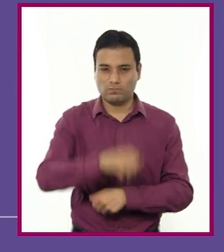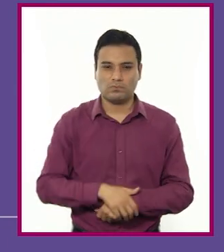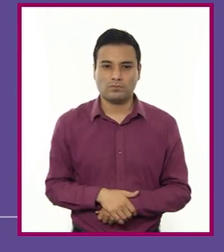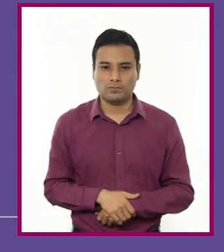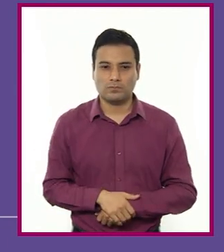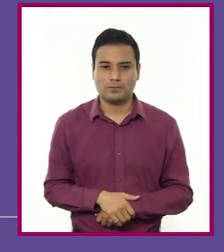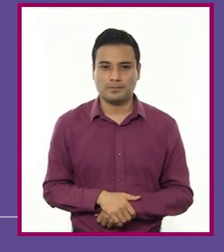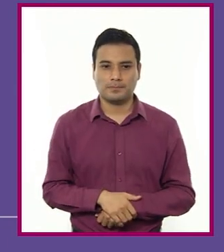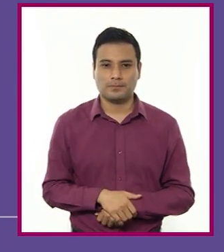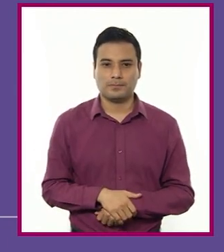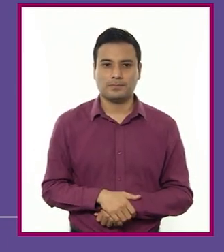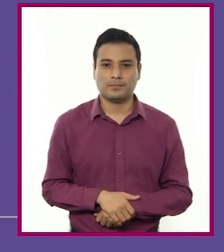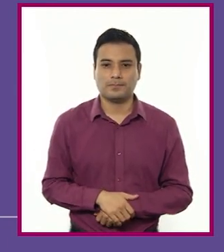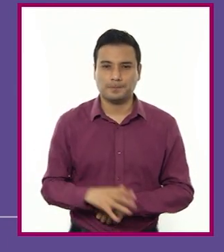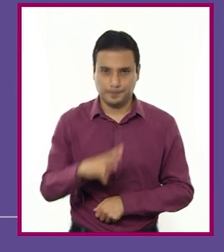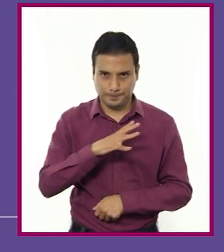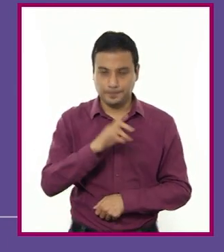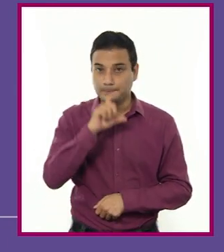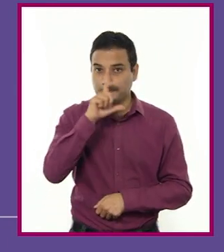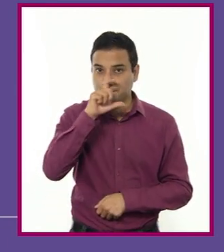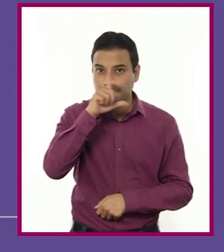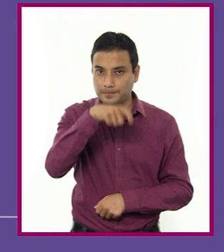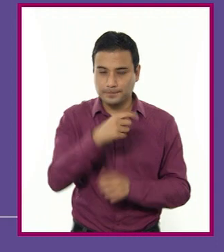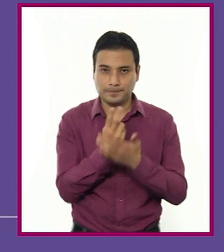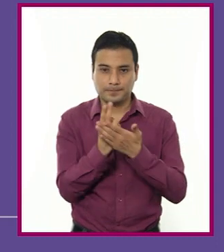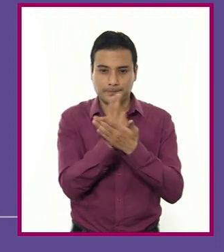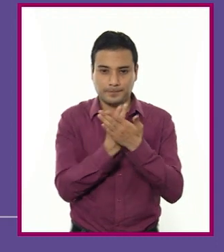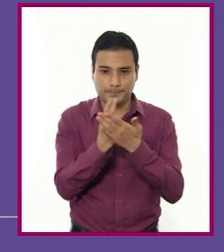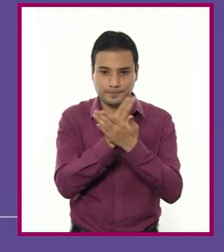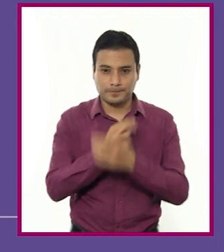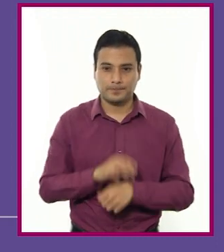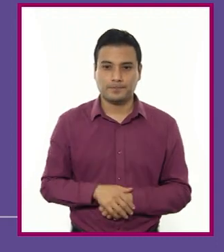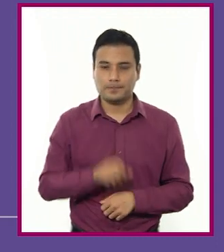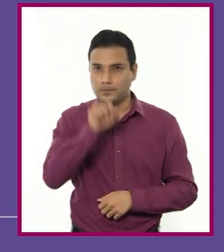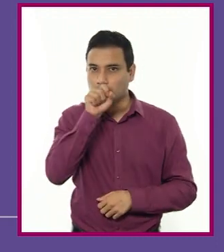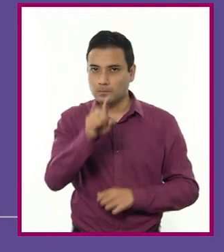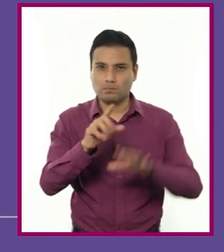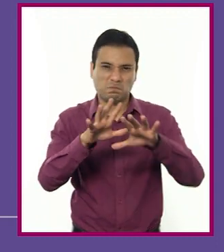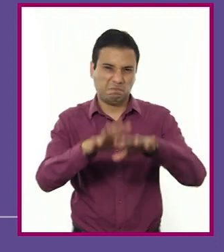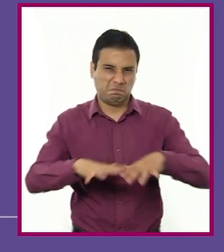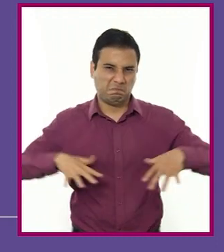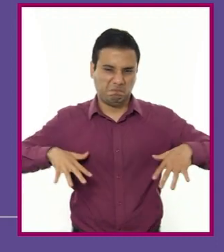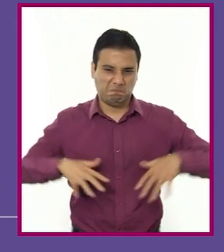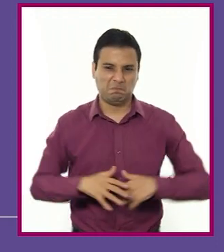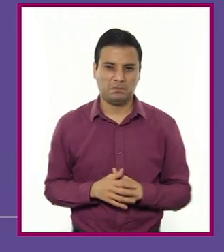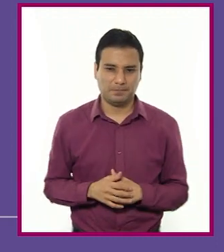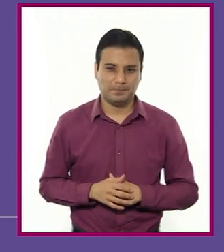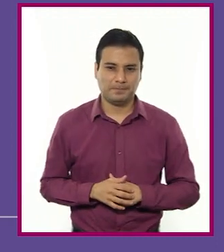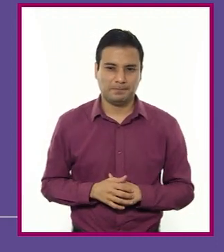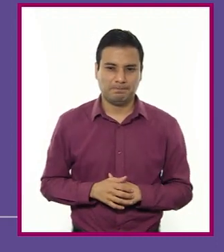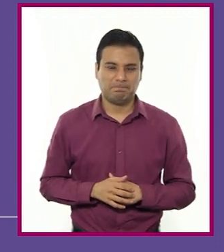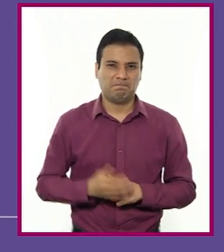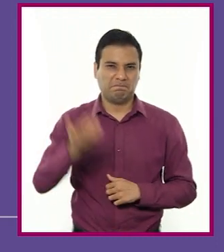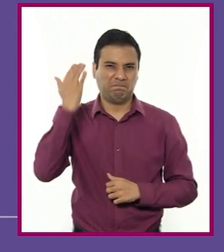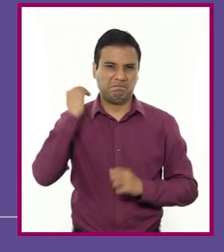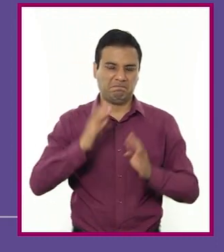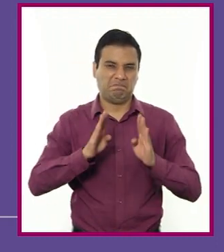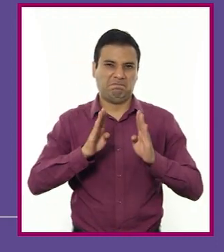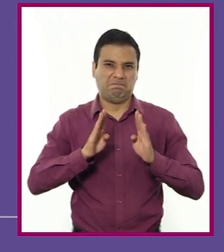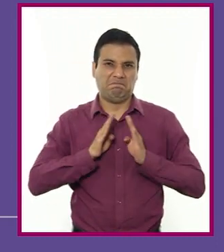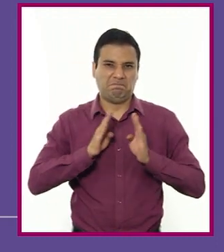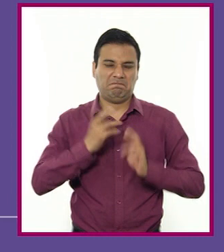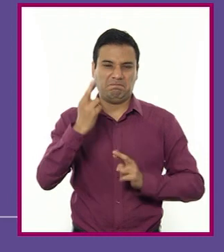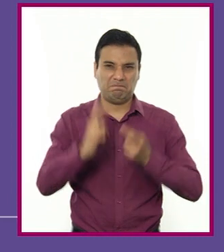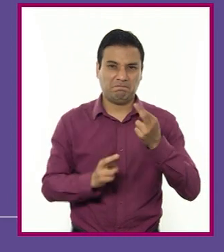de una gran águila mexicana integrado por los constituyentes y los ejércitos de la Revolución. Este